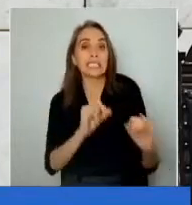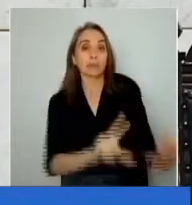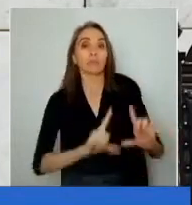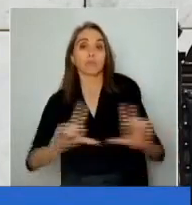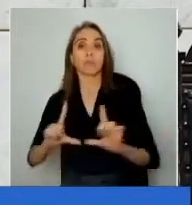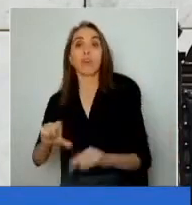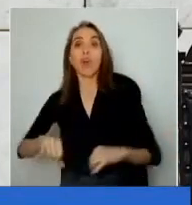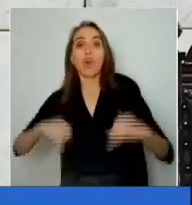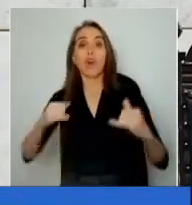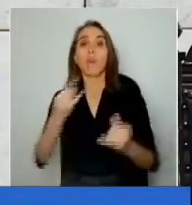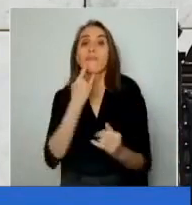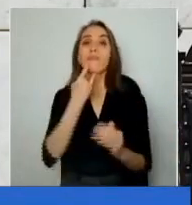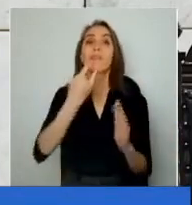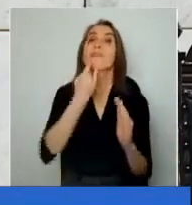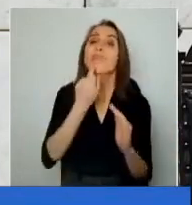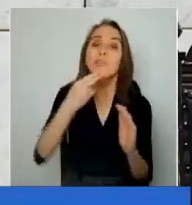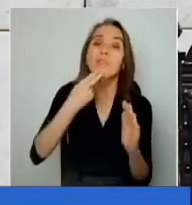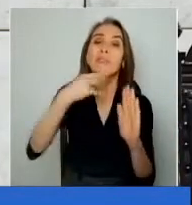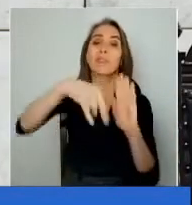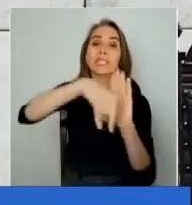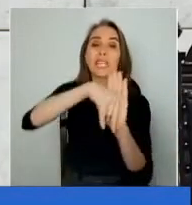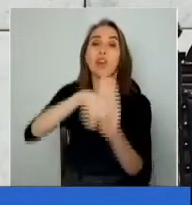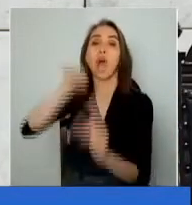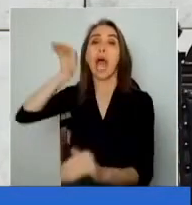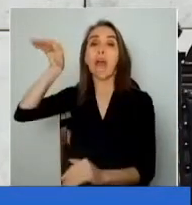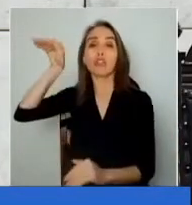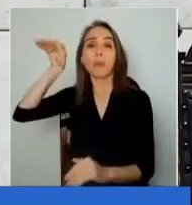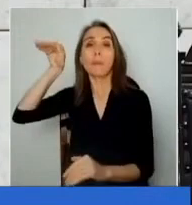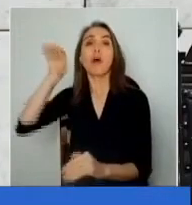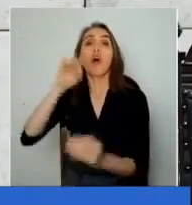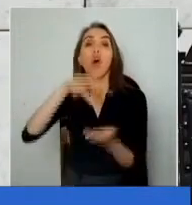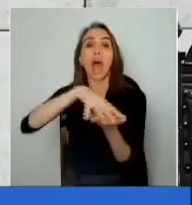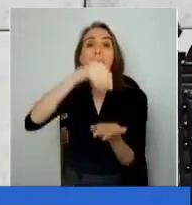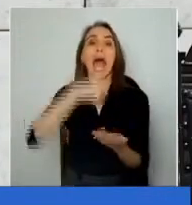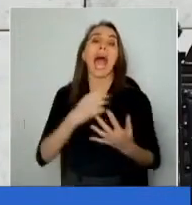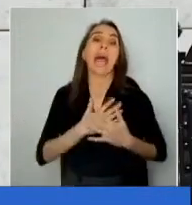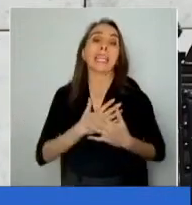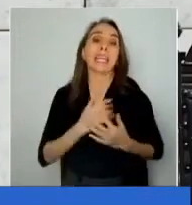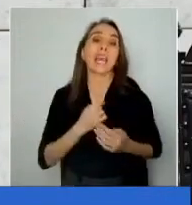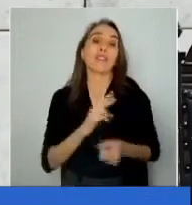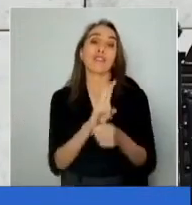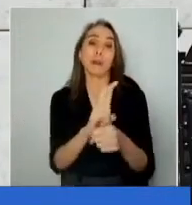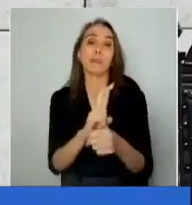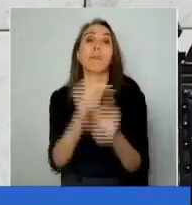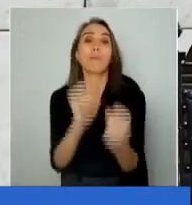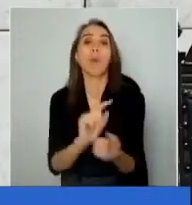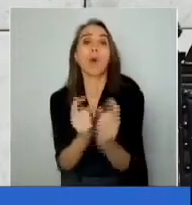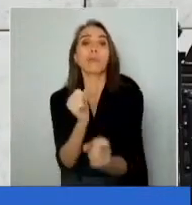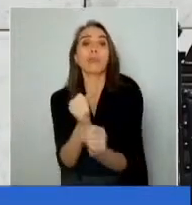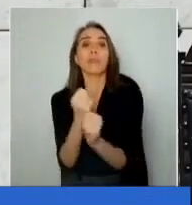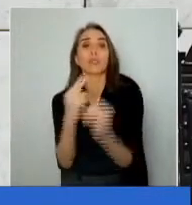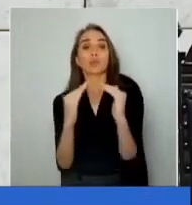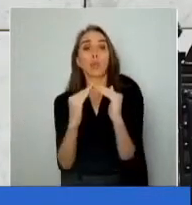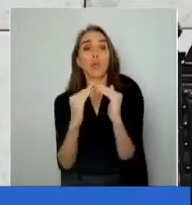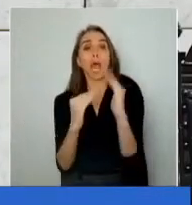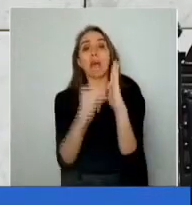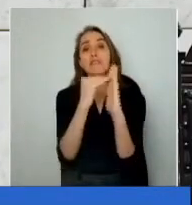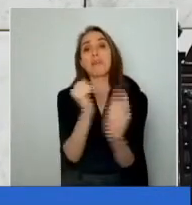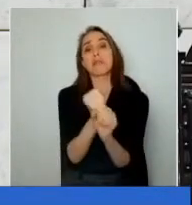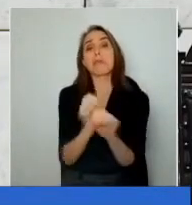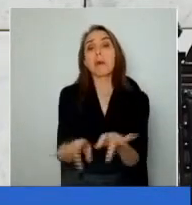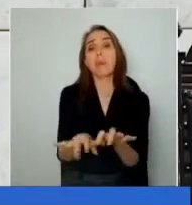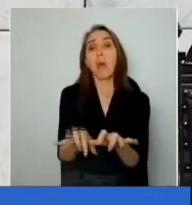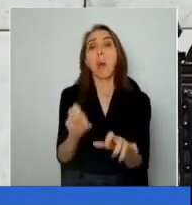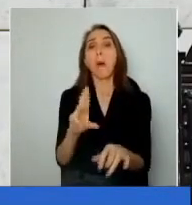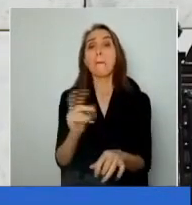chiloé de alto hospicio o de mi querida arica puedan ser programadores puedan trabajar desde su casa para una compañía en cualquier parte